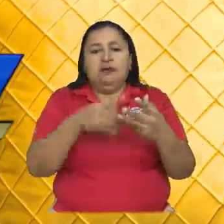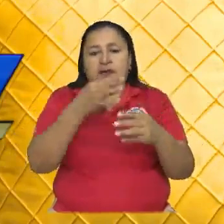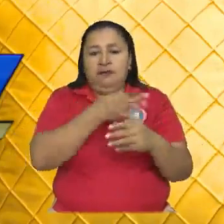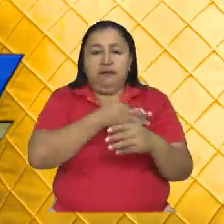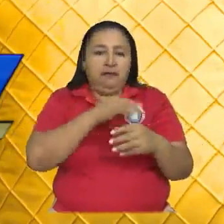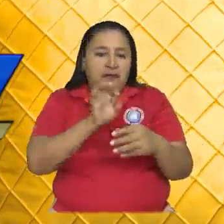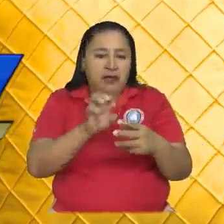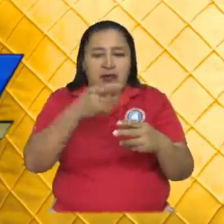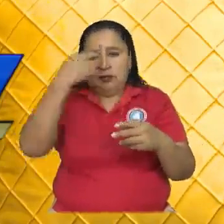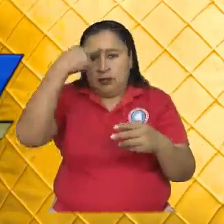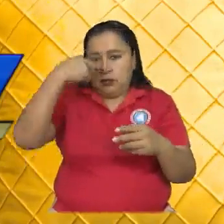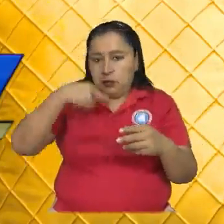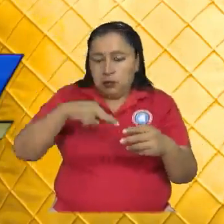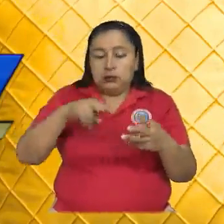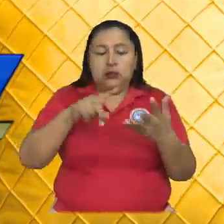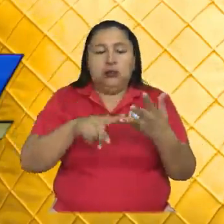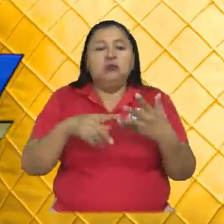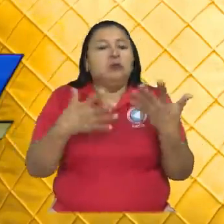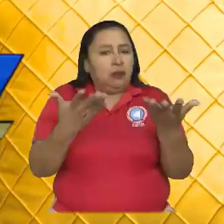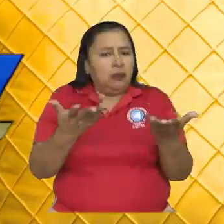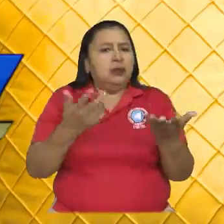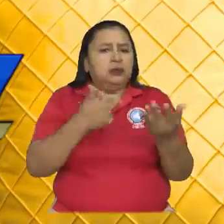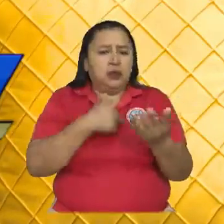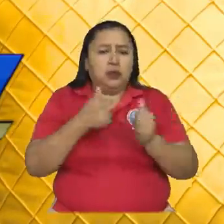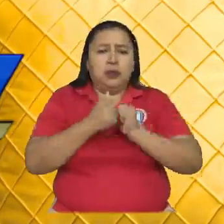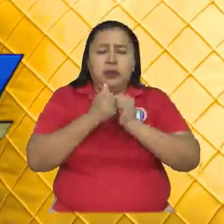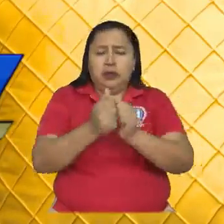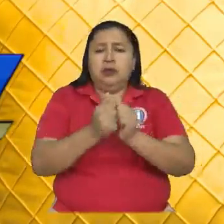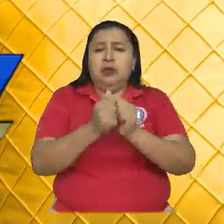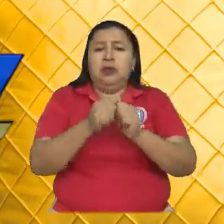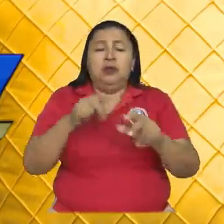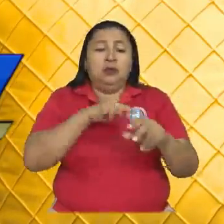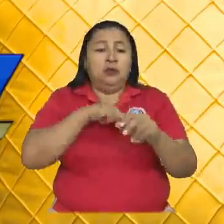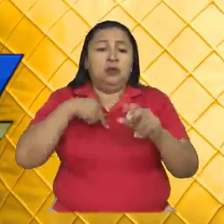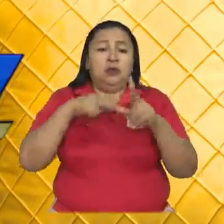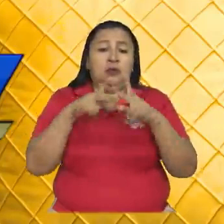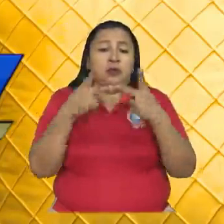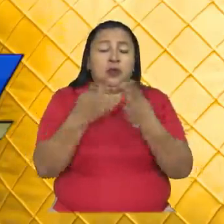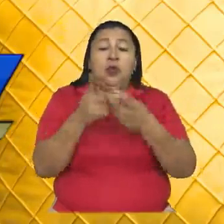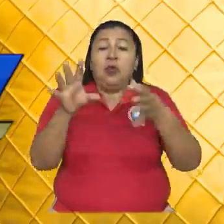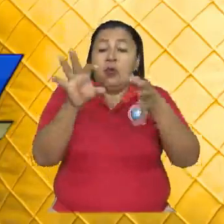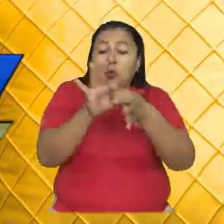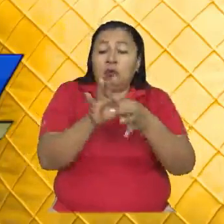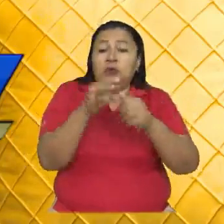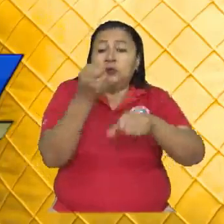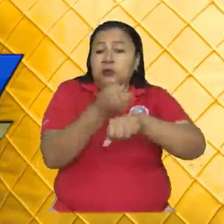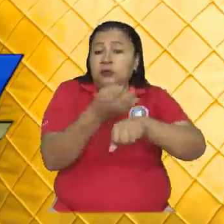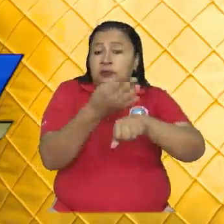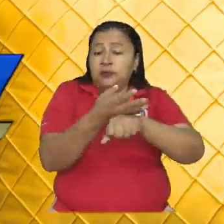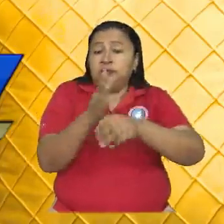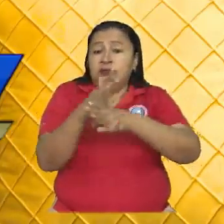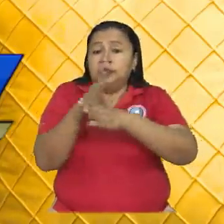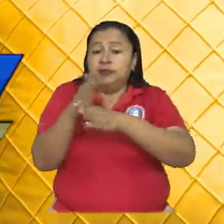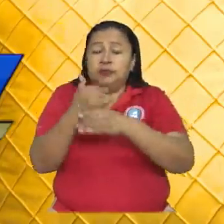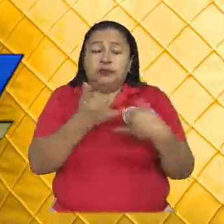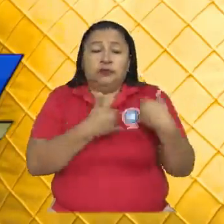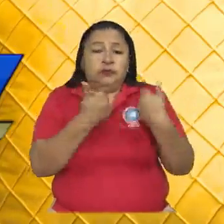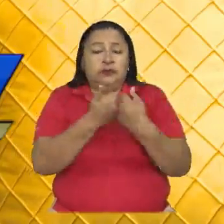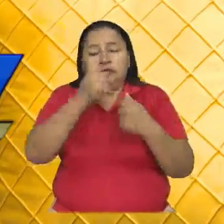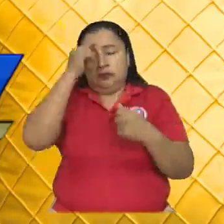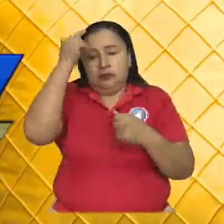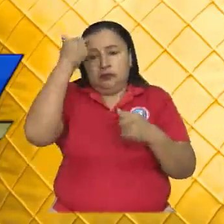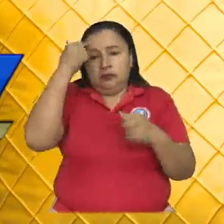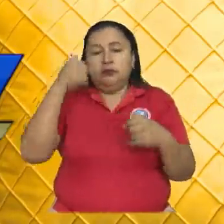religiosidad, acompañando obviamente a nuestro pueblo de la mano con las alcaldías municipales y las diferentes instituciones de